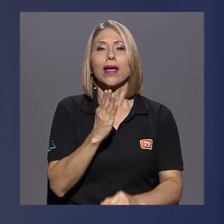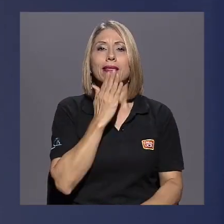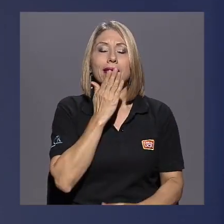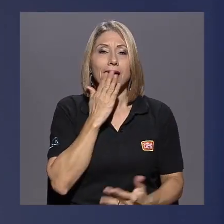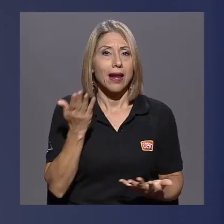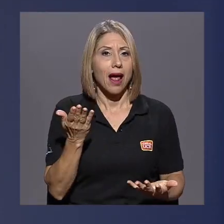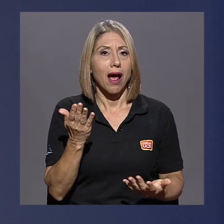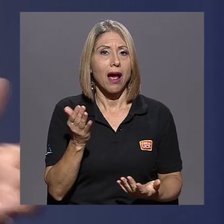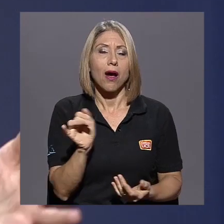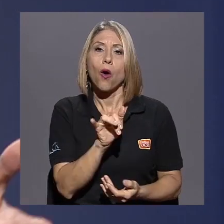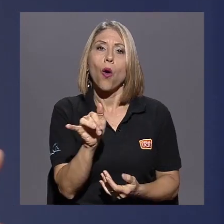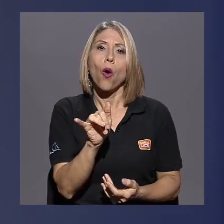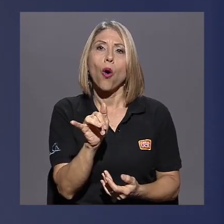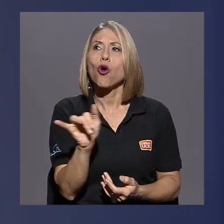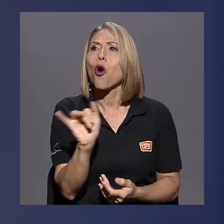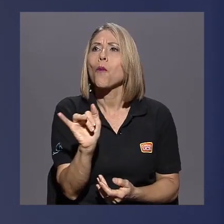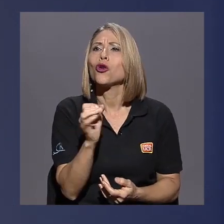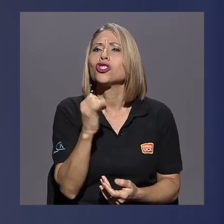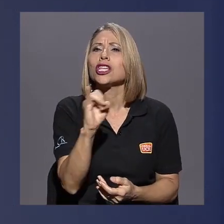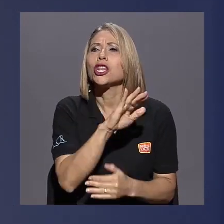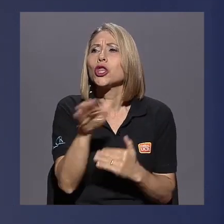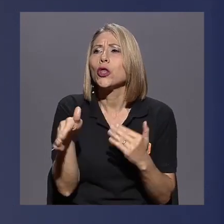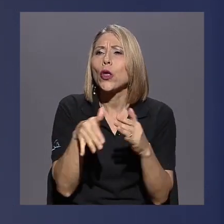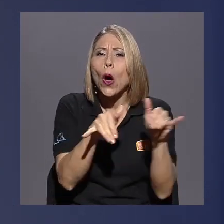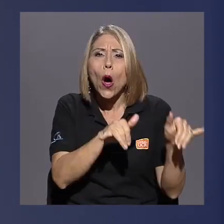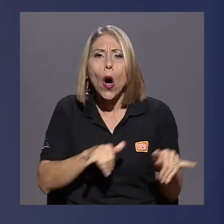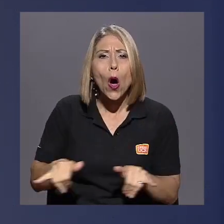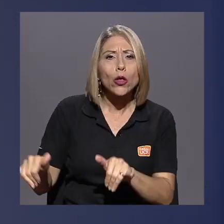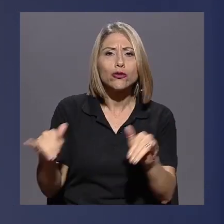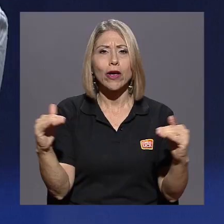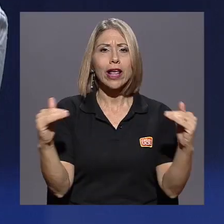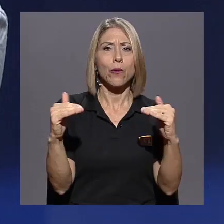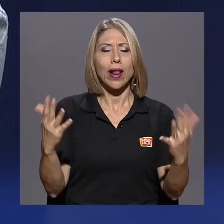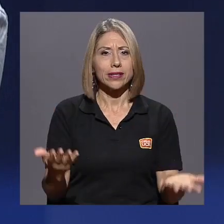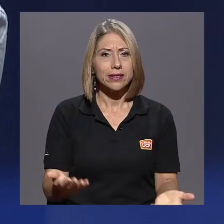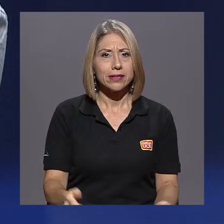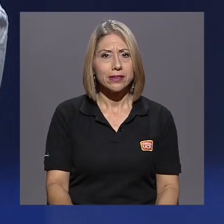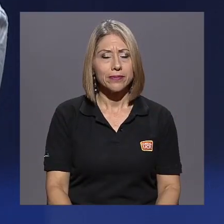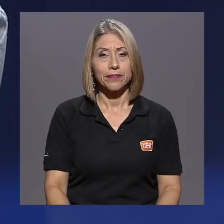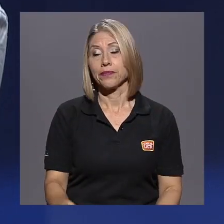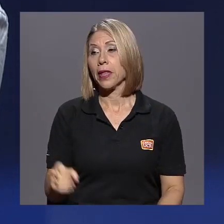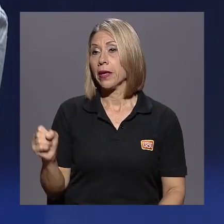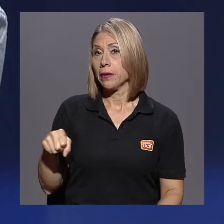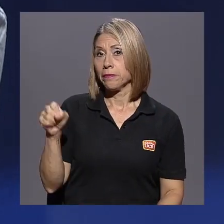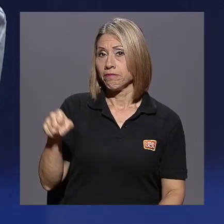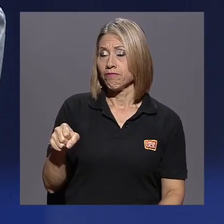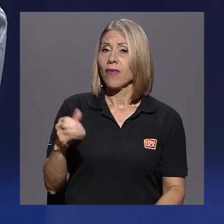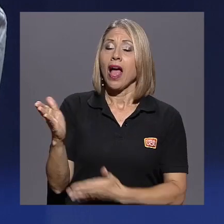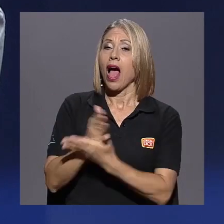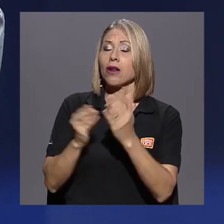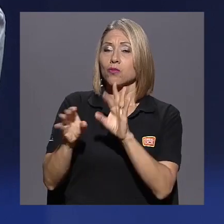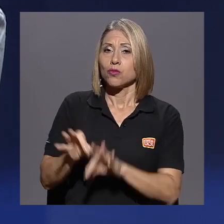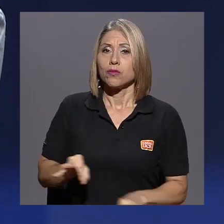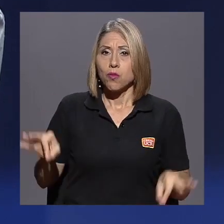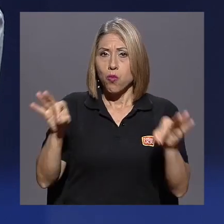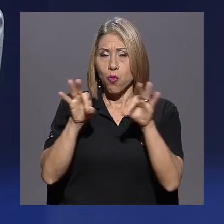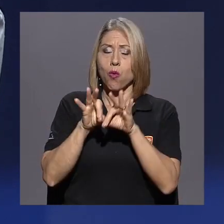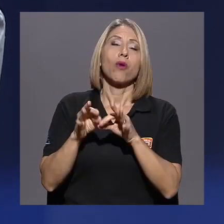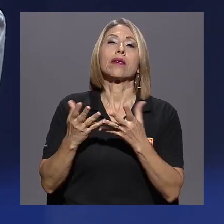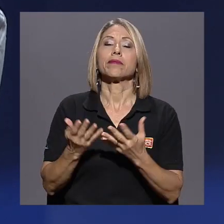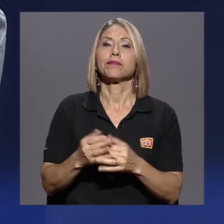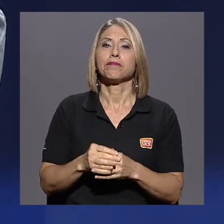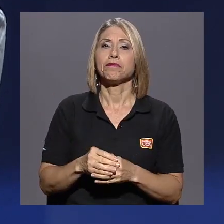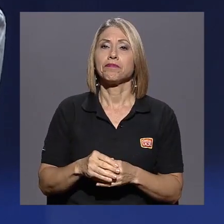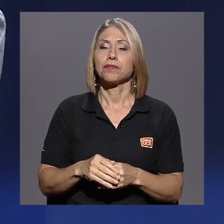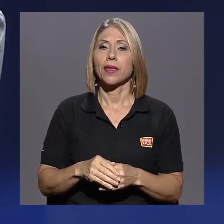como como si todos fueran y todos fueran iguales en un punto muy importante que quisiera